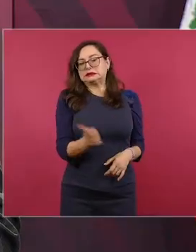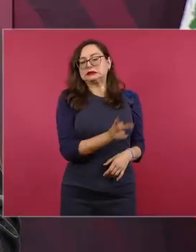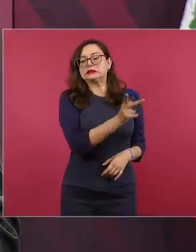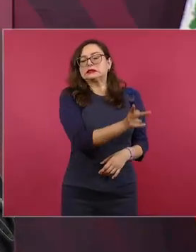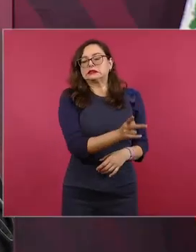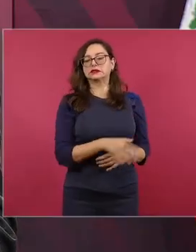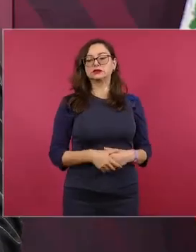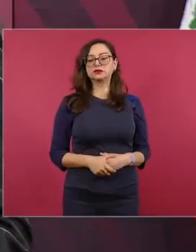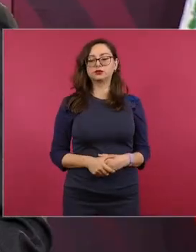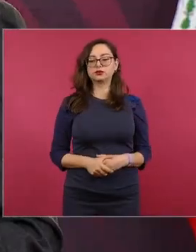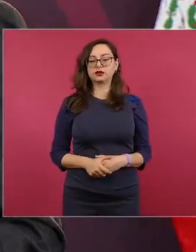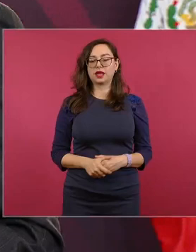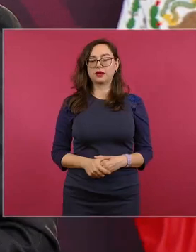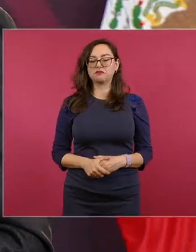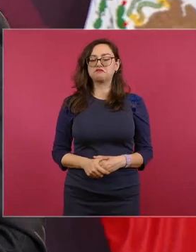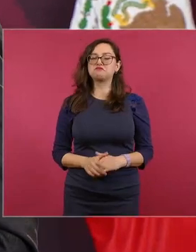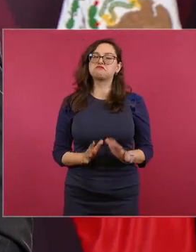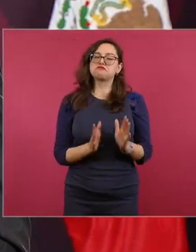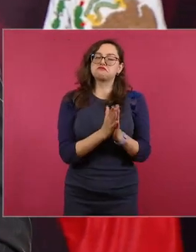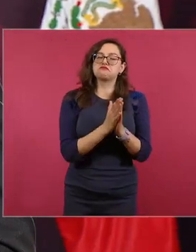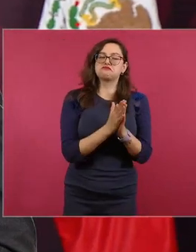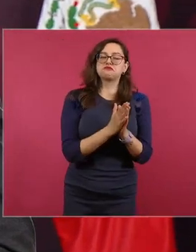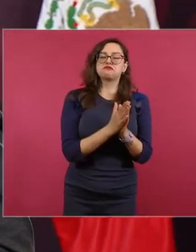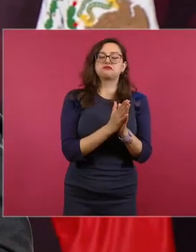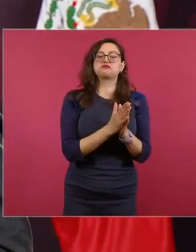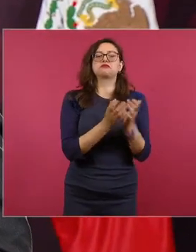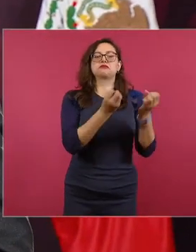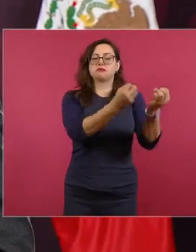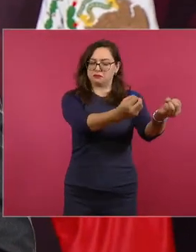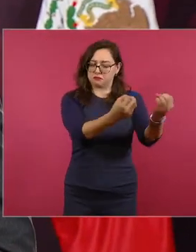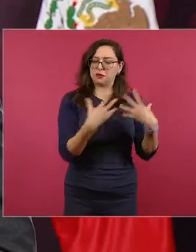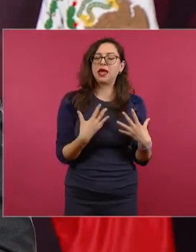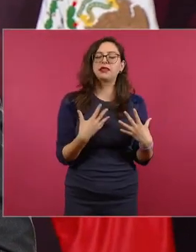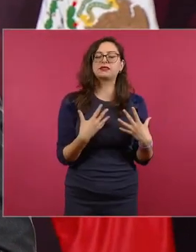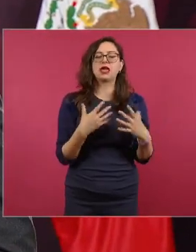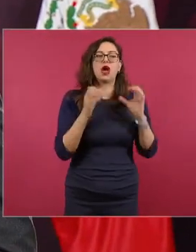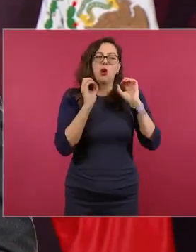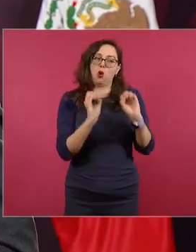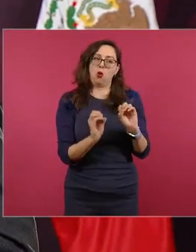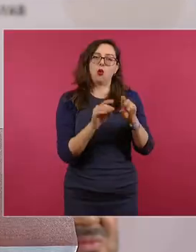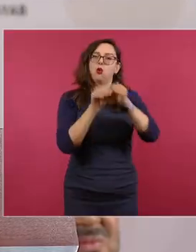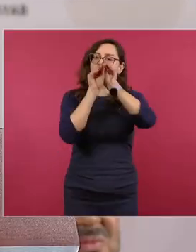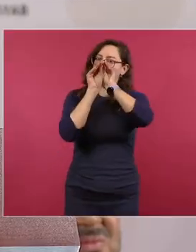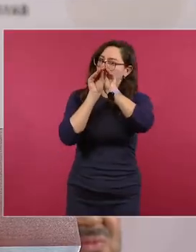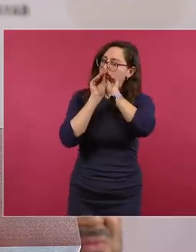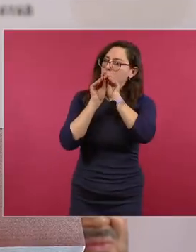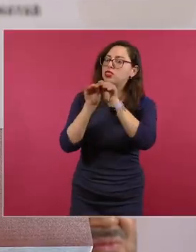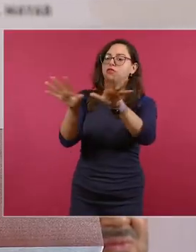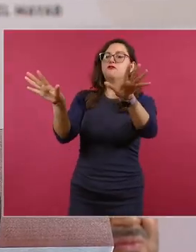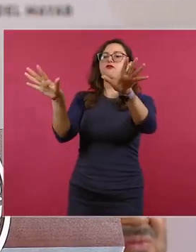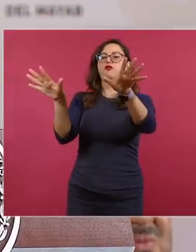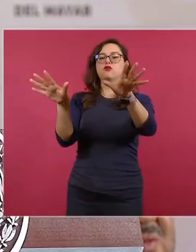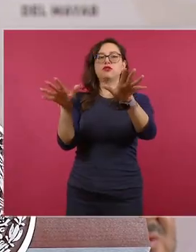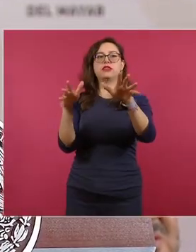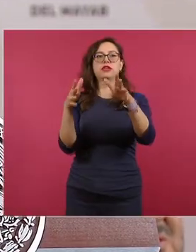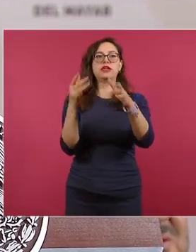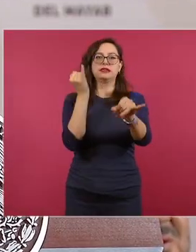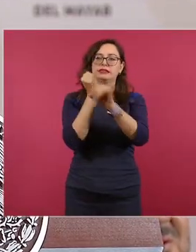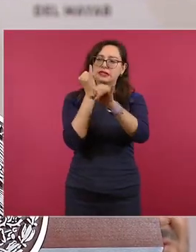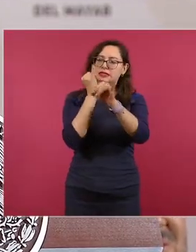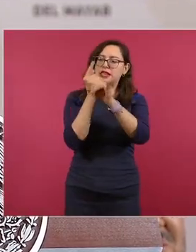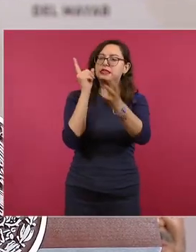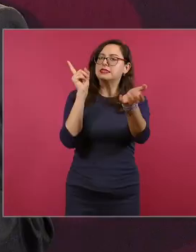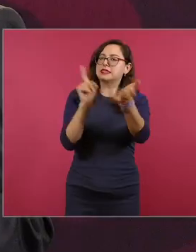mándanos o publica da a conocer en las redes